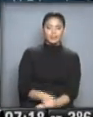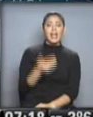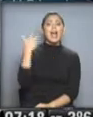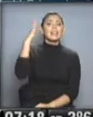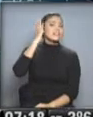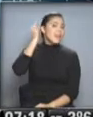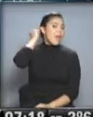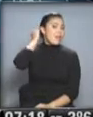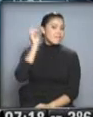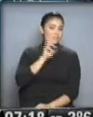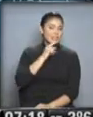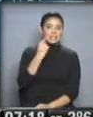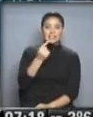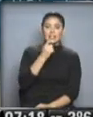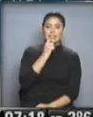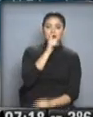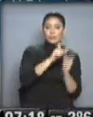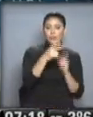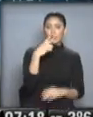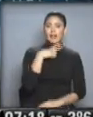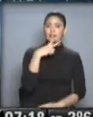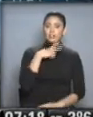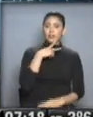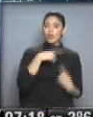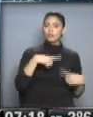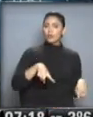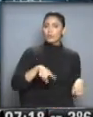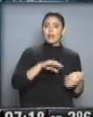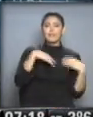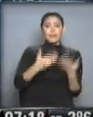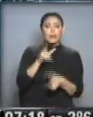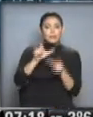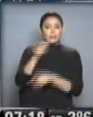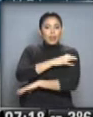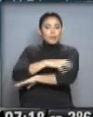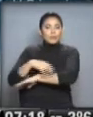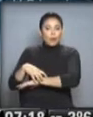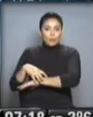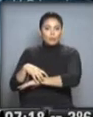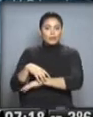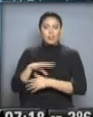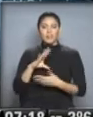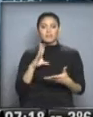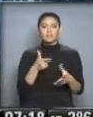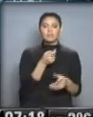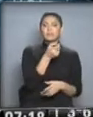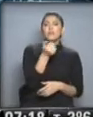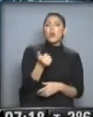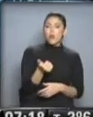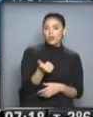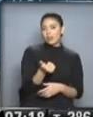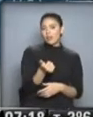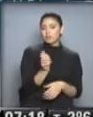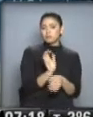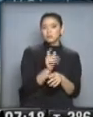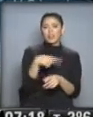evita cuando los ricos hacían cosas para los pobres lo hacían con poquitas cosas y como